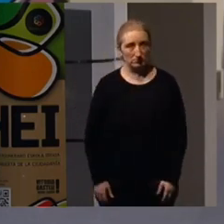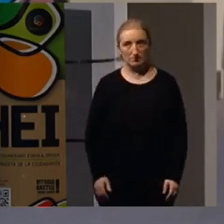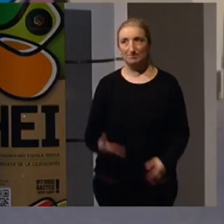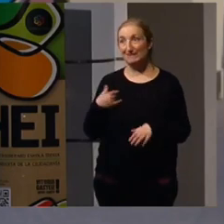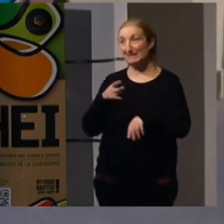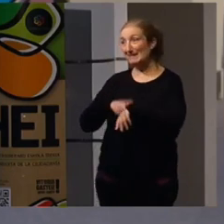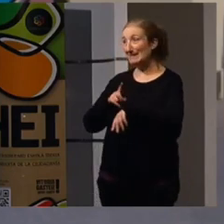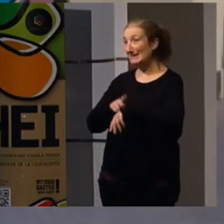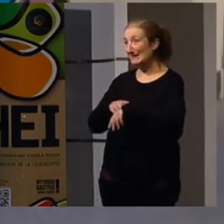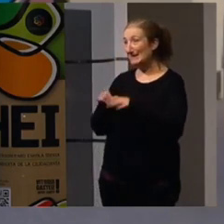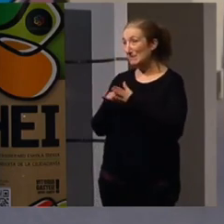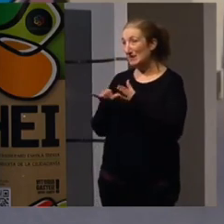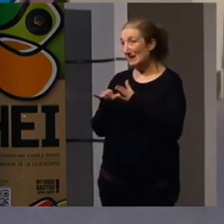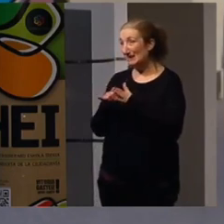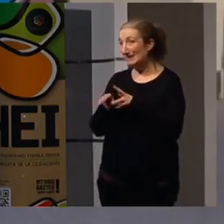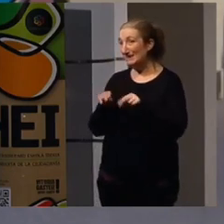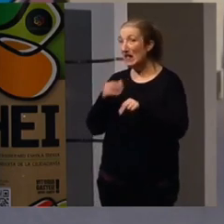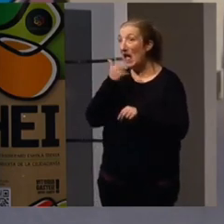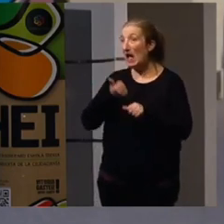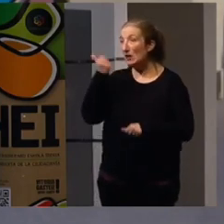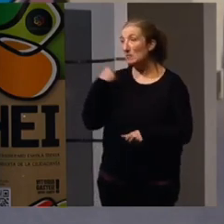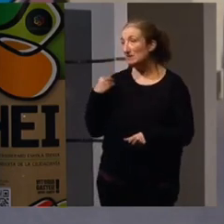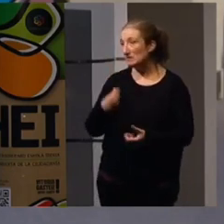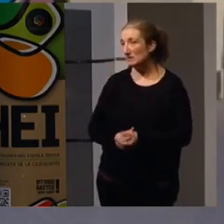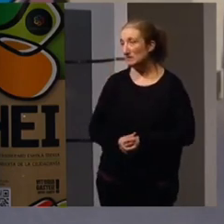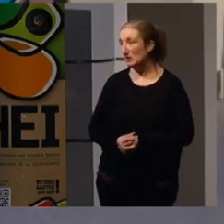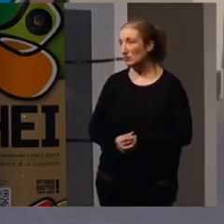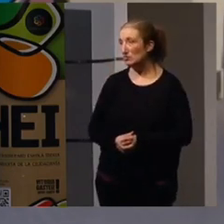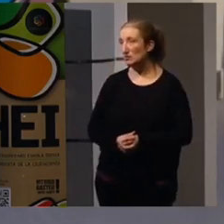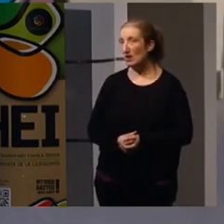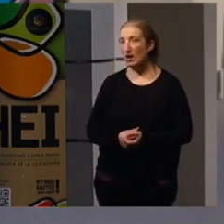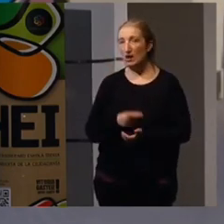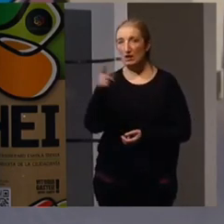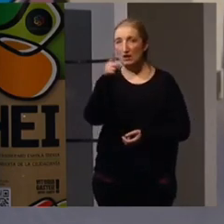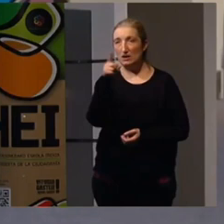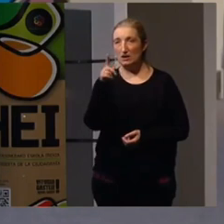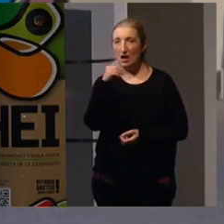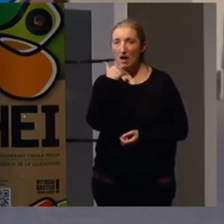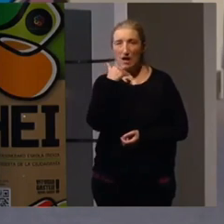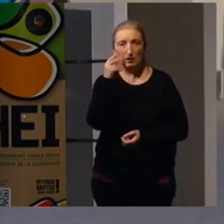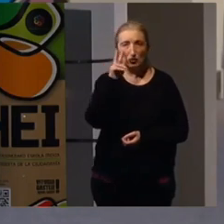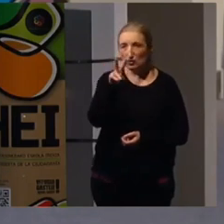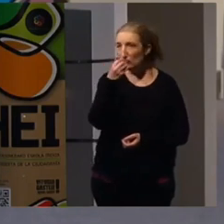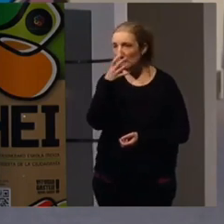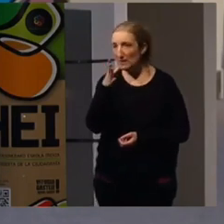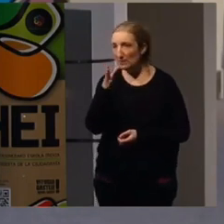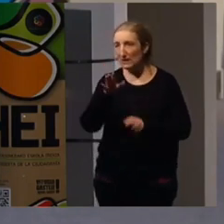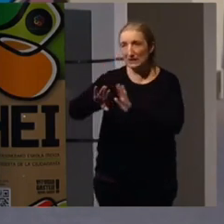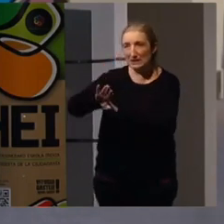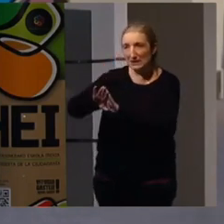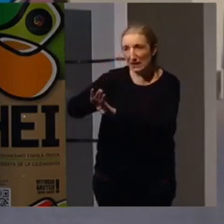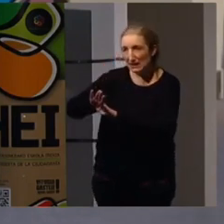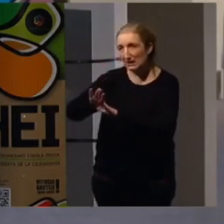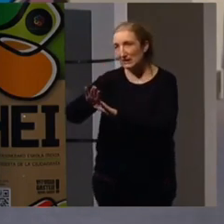Se nos está acabando el tiempo. ¿Hay alguna pregunta más? Allí me ha parecido que sí, es que no os veo muy bien a los de la derecha.